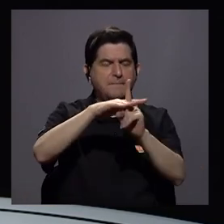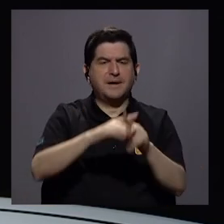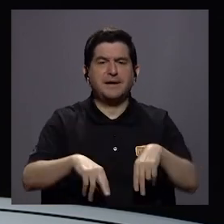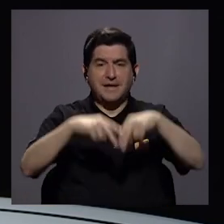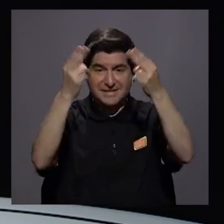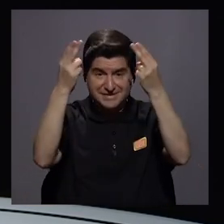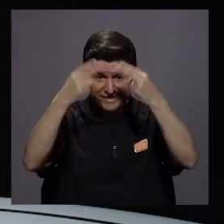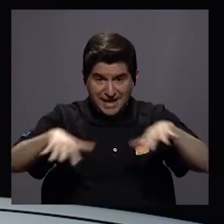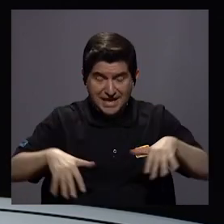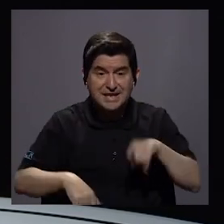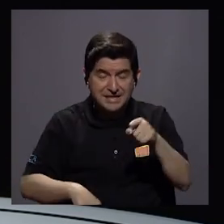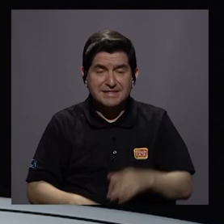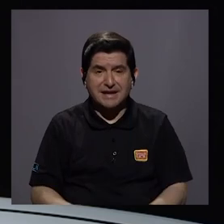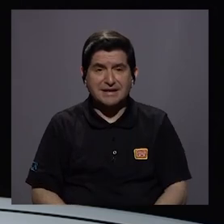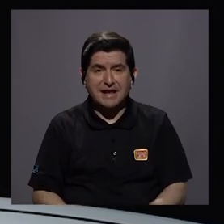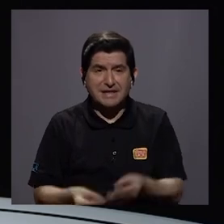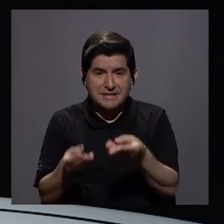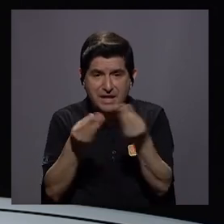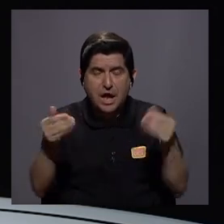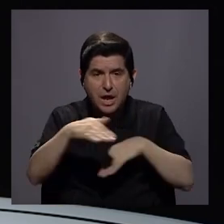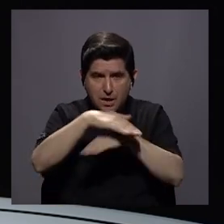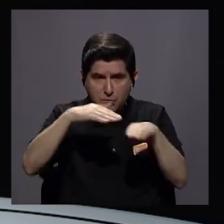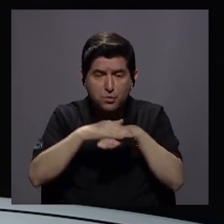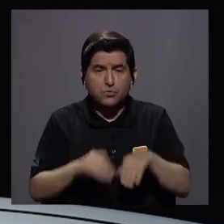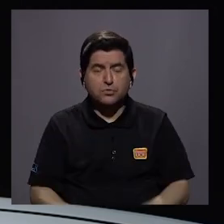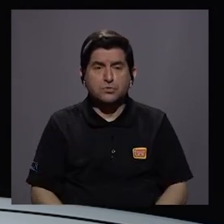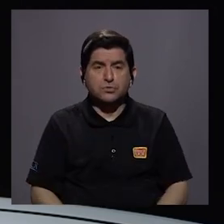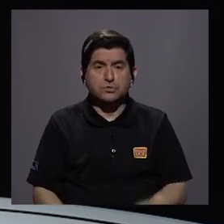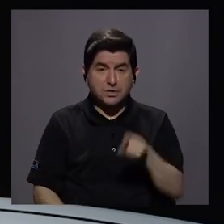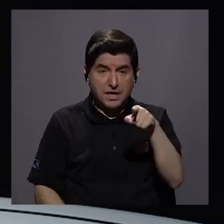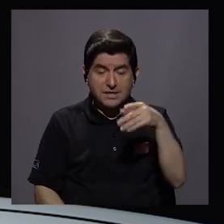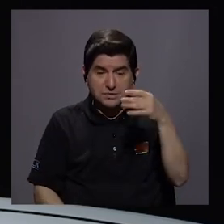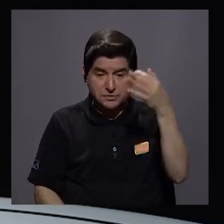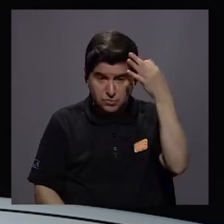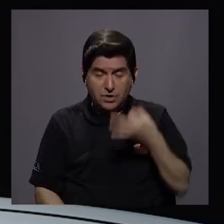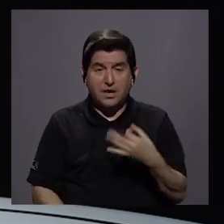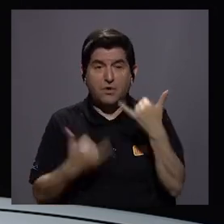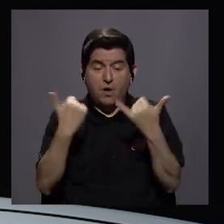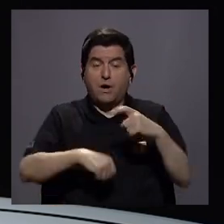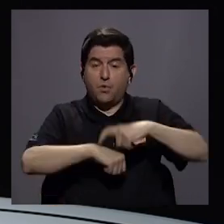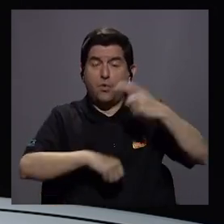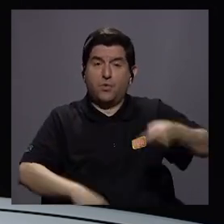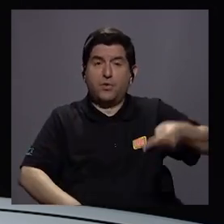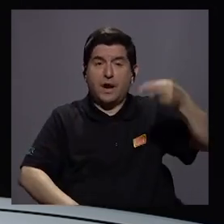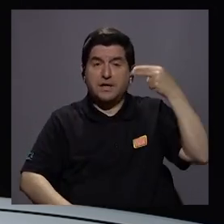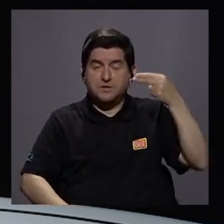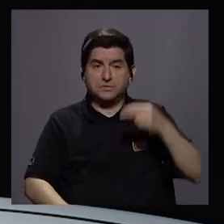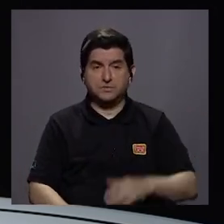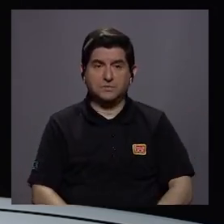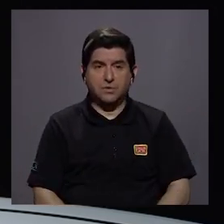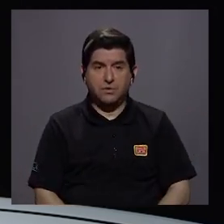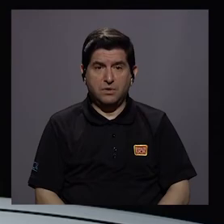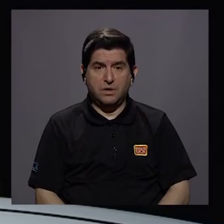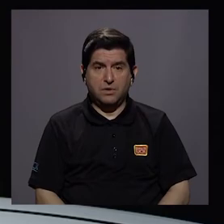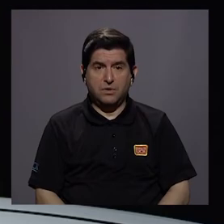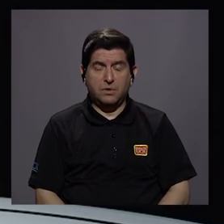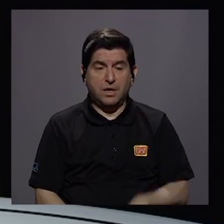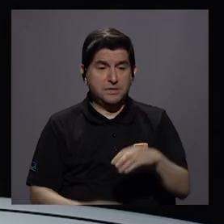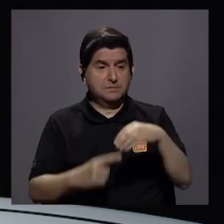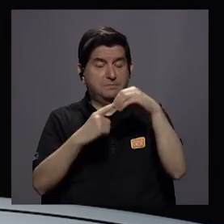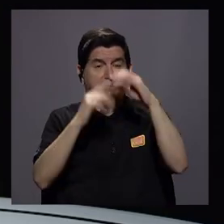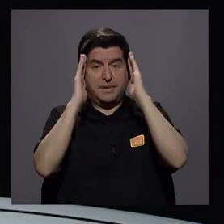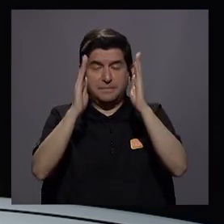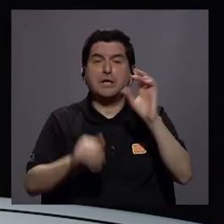el Internet en la canasta. Okay. Y suma otros elementos. Sí. Eso me parece que en este momento histórico que vivimos resulta de